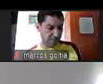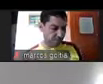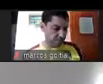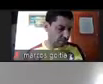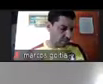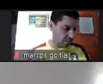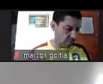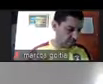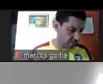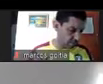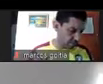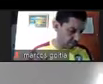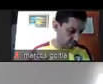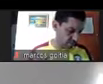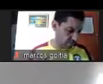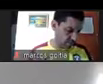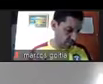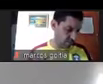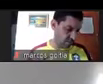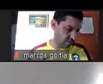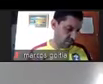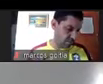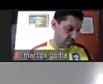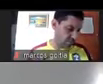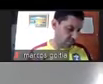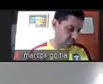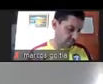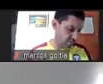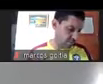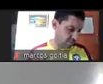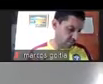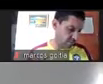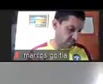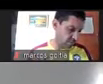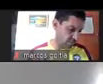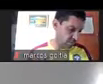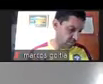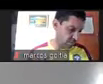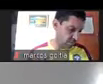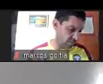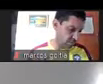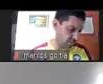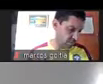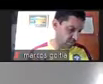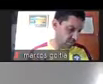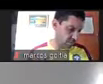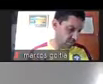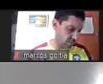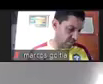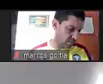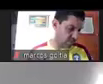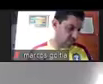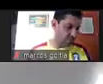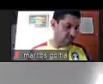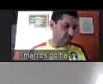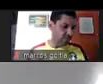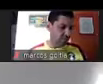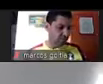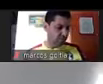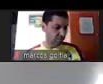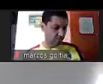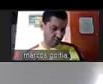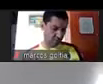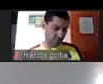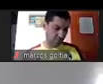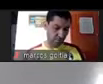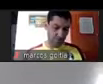del Estado, los funcionarios. Tenemos 10 personas que han tenido interés en inscribirse en esta jornada, de las que se denomina privado,